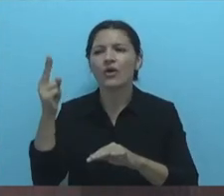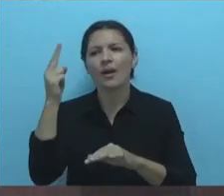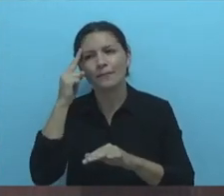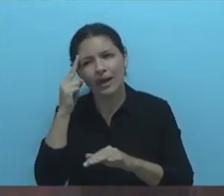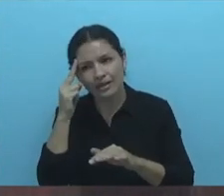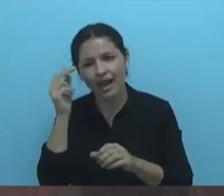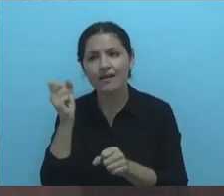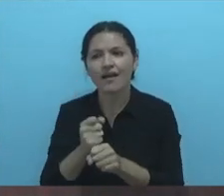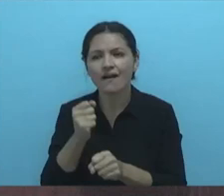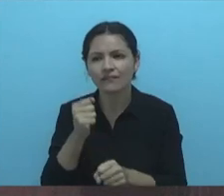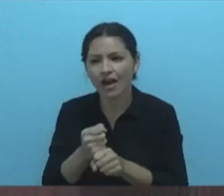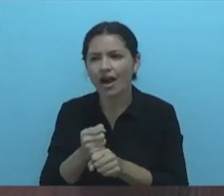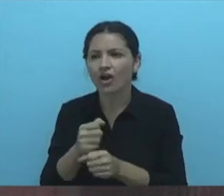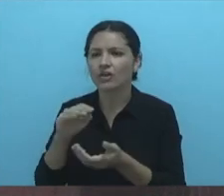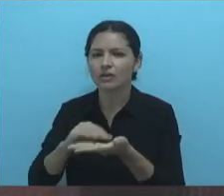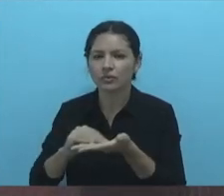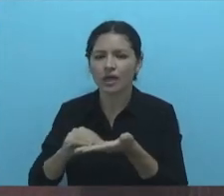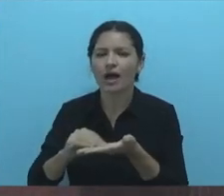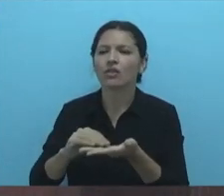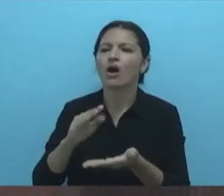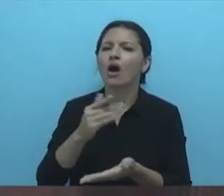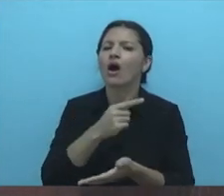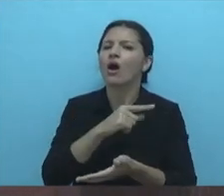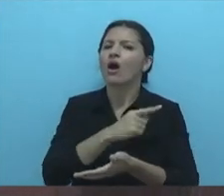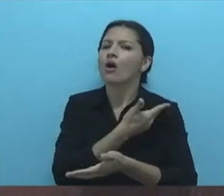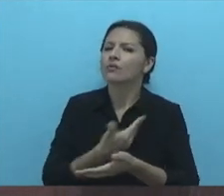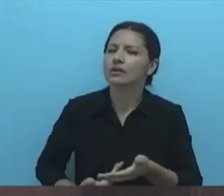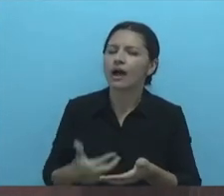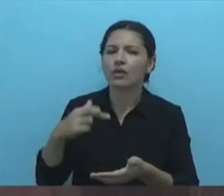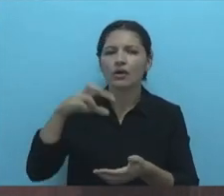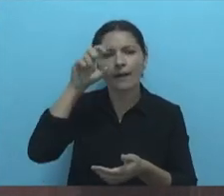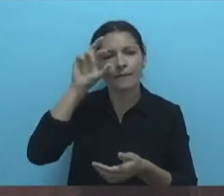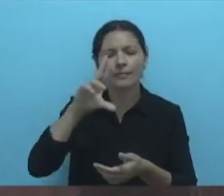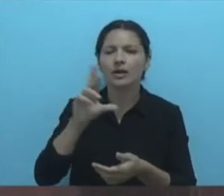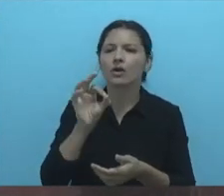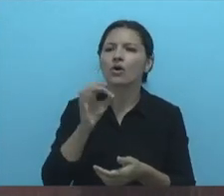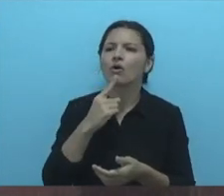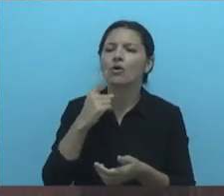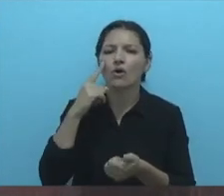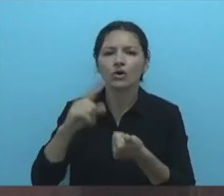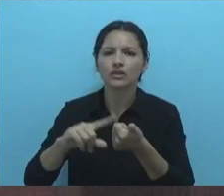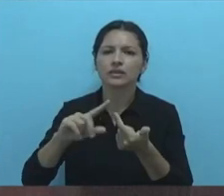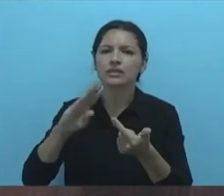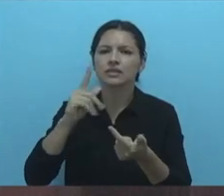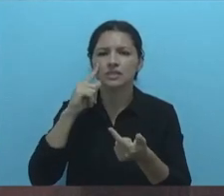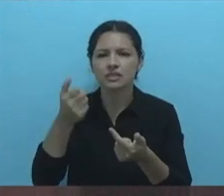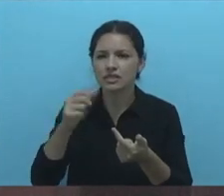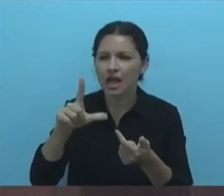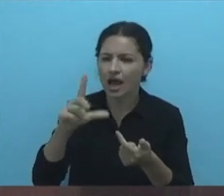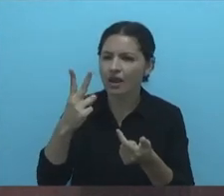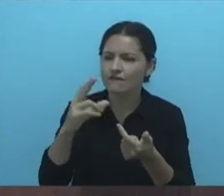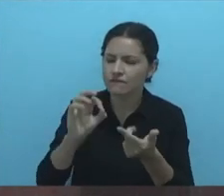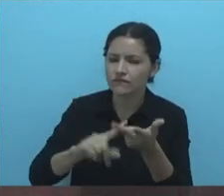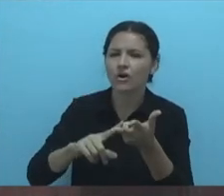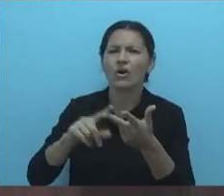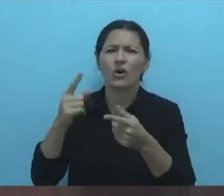deberes de funcionario público a Omar perotti al ministro capitani a Patricia chalvo y a todos los funcionarios del área de niñez que no